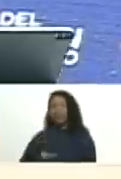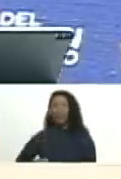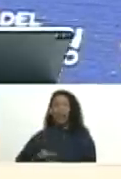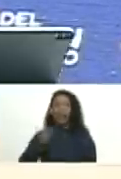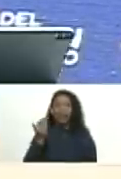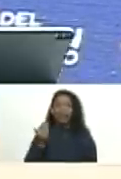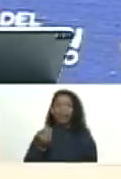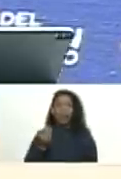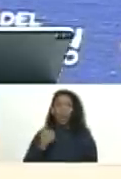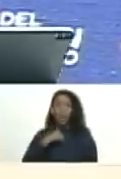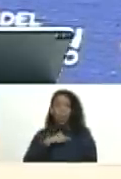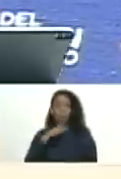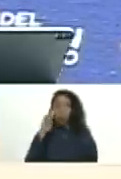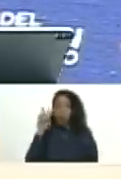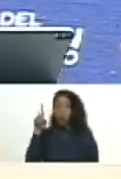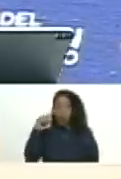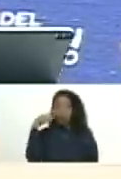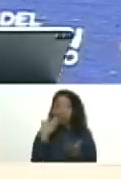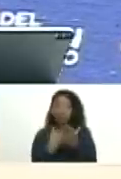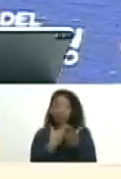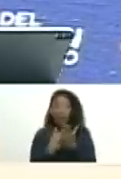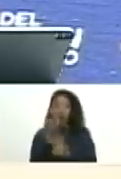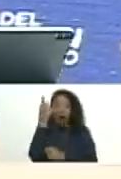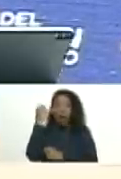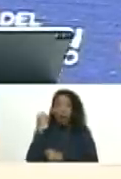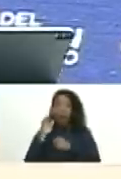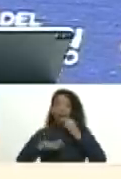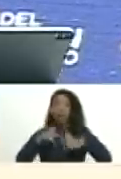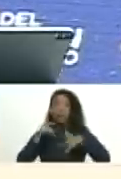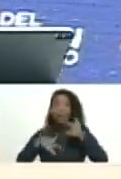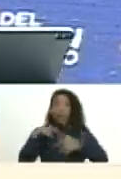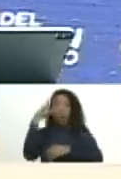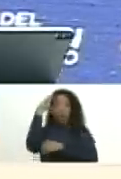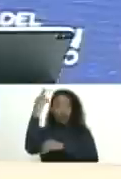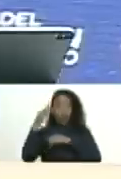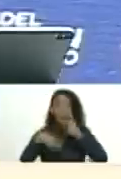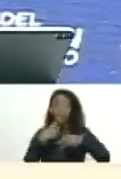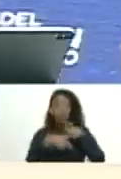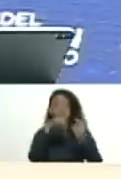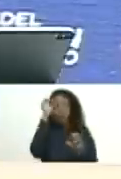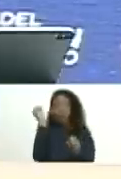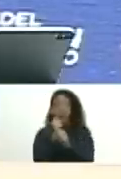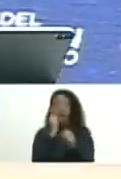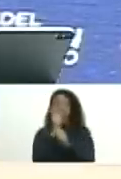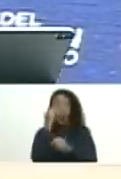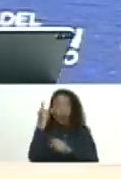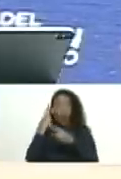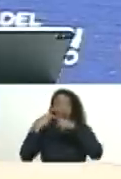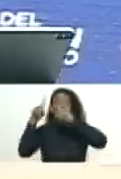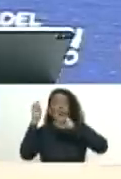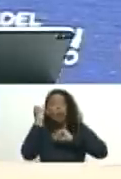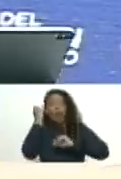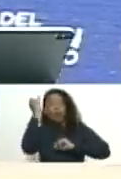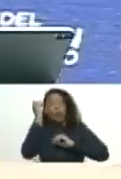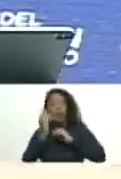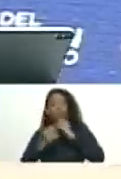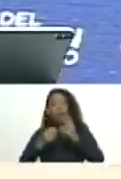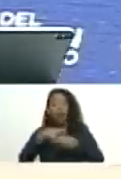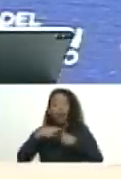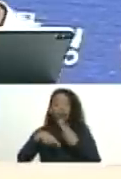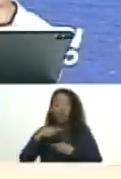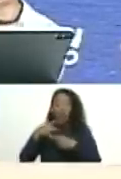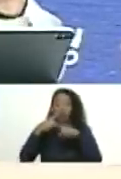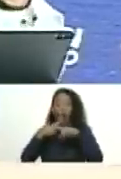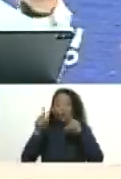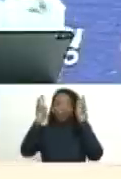que recibimos ayer en este acto de los consejos productivos de trabajadores y trabajadoras. Otra creación de la revolución,